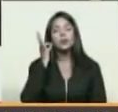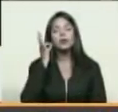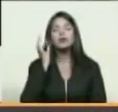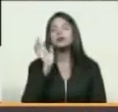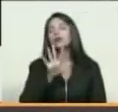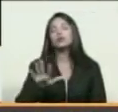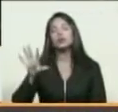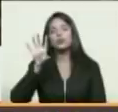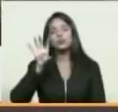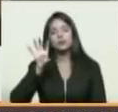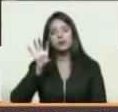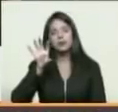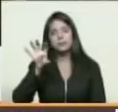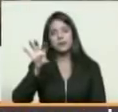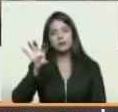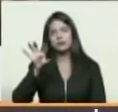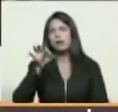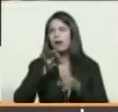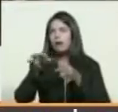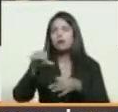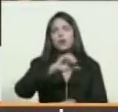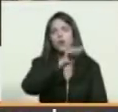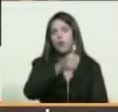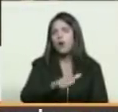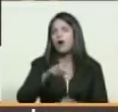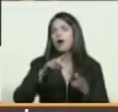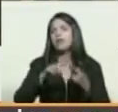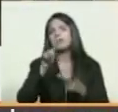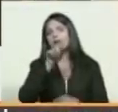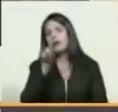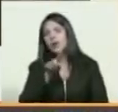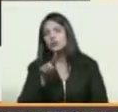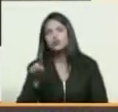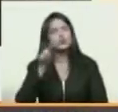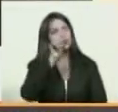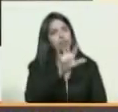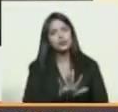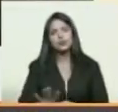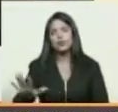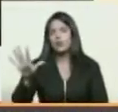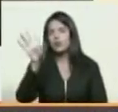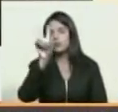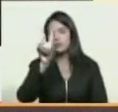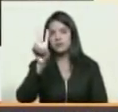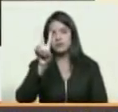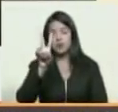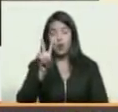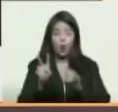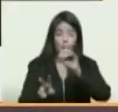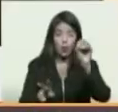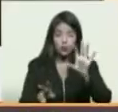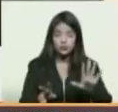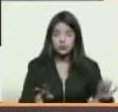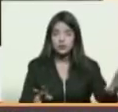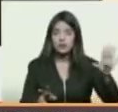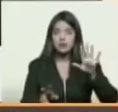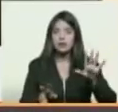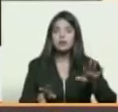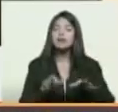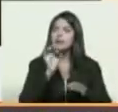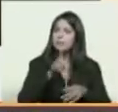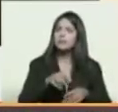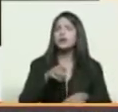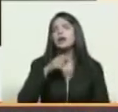nuestra patria, allá en los Andes, allá en el Zulia y en todo el occidente del país, allá en las épicas